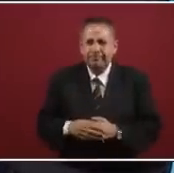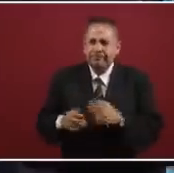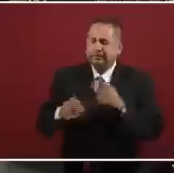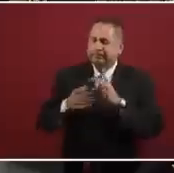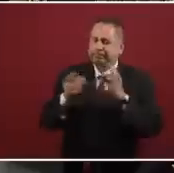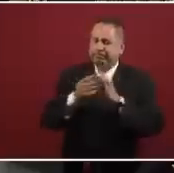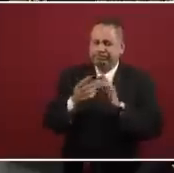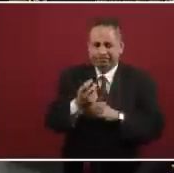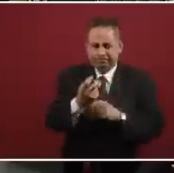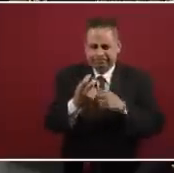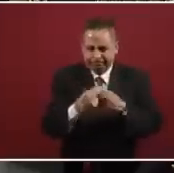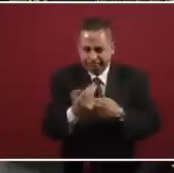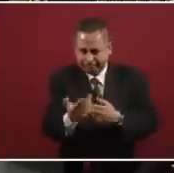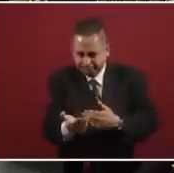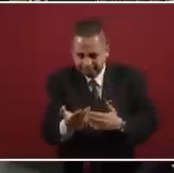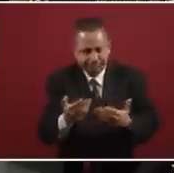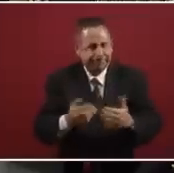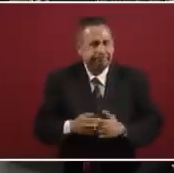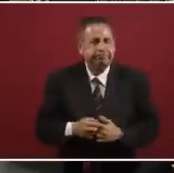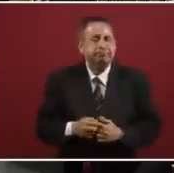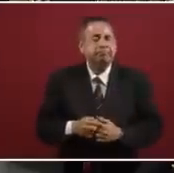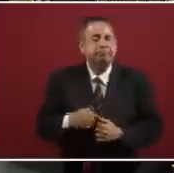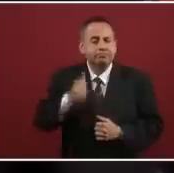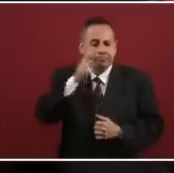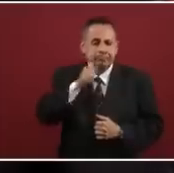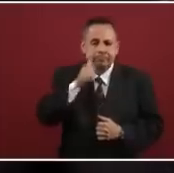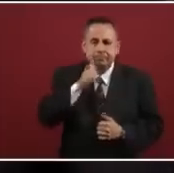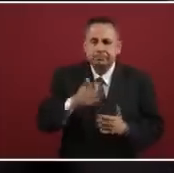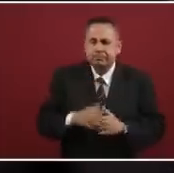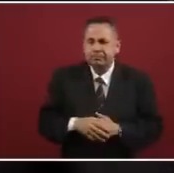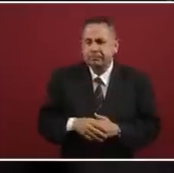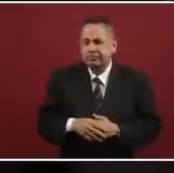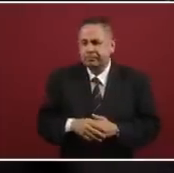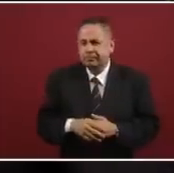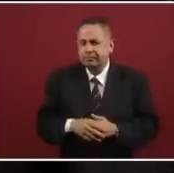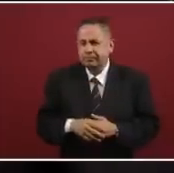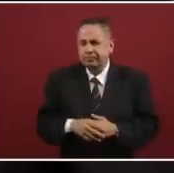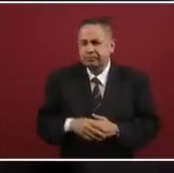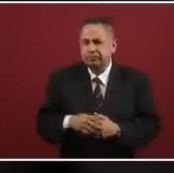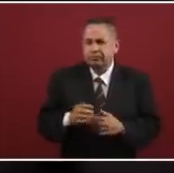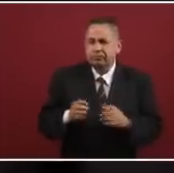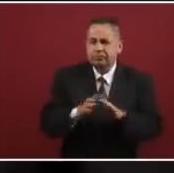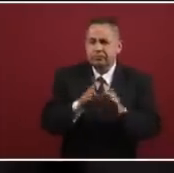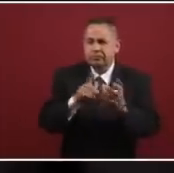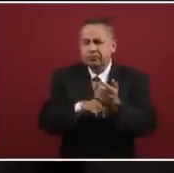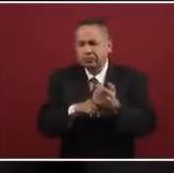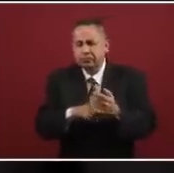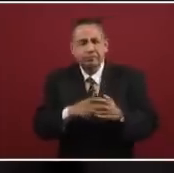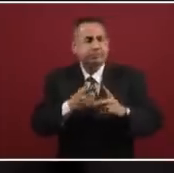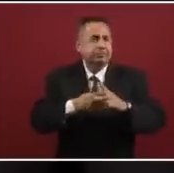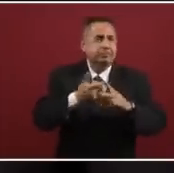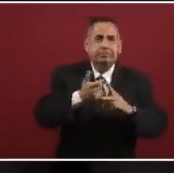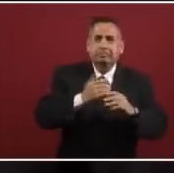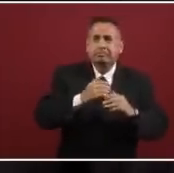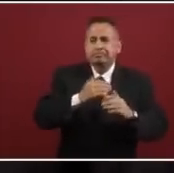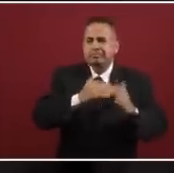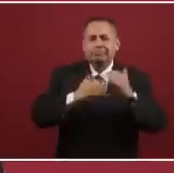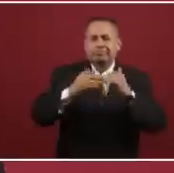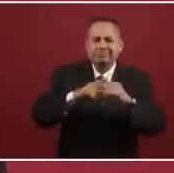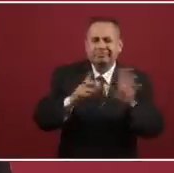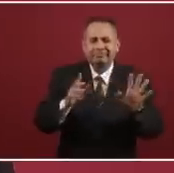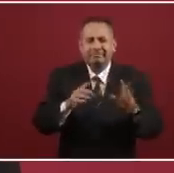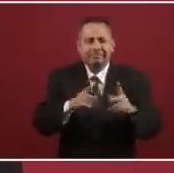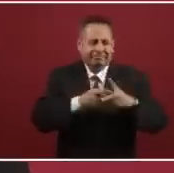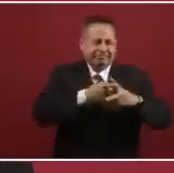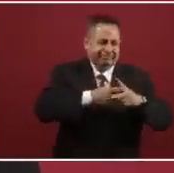pues, ¿no?, de que cuáles son los pronósticos de crecimiento de la economía, ¿no? Sí.